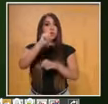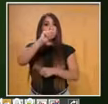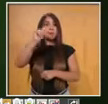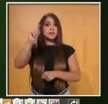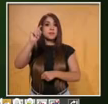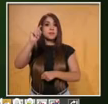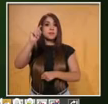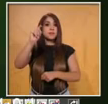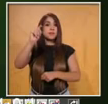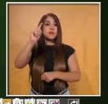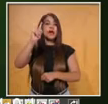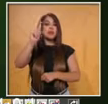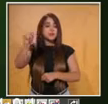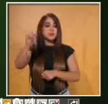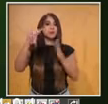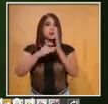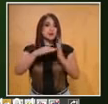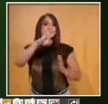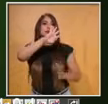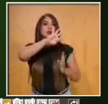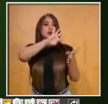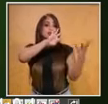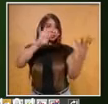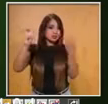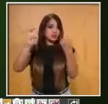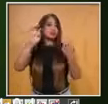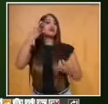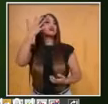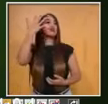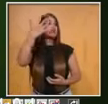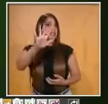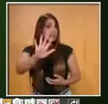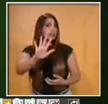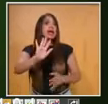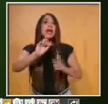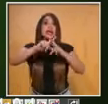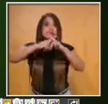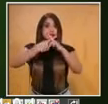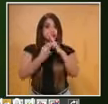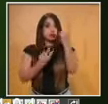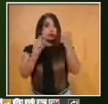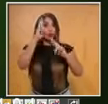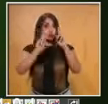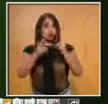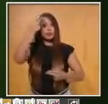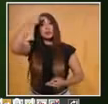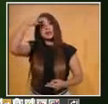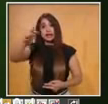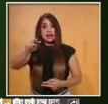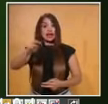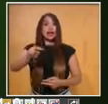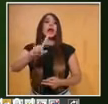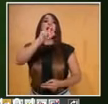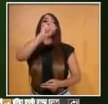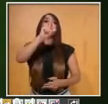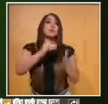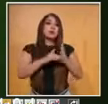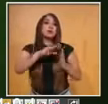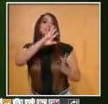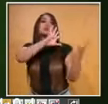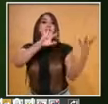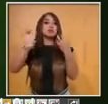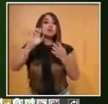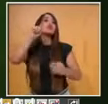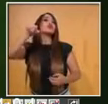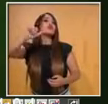1910 había dado inicio la Revolución Mexicana. En 1911, Francisco I. Madero gana la presidencia de México.